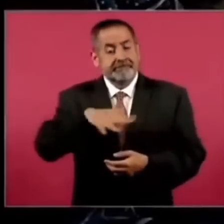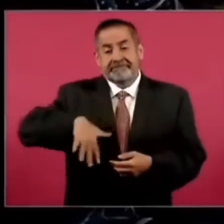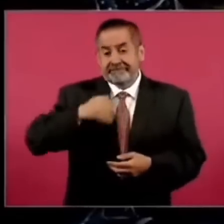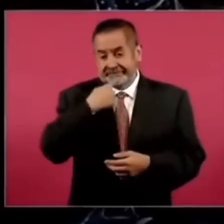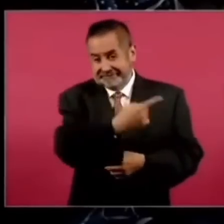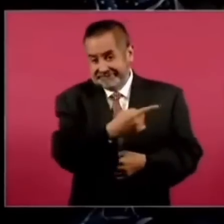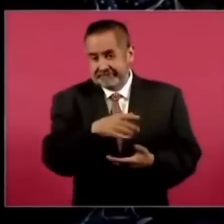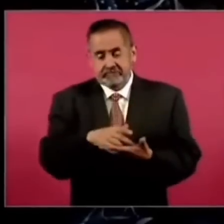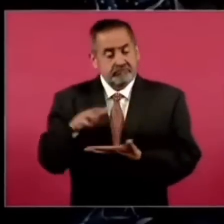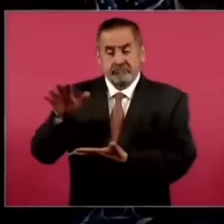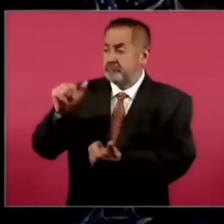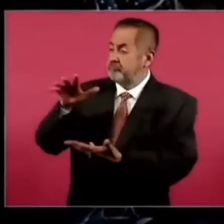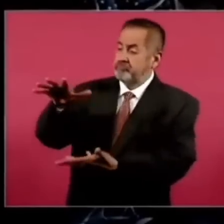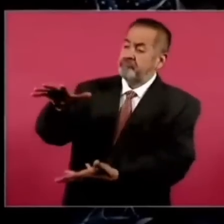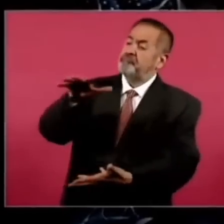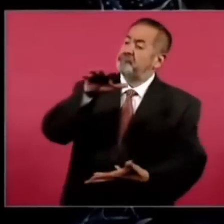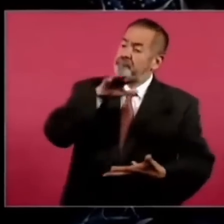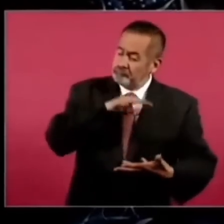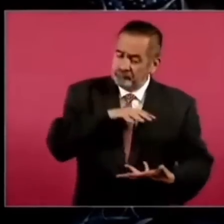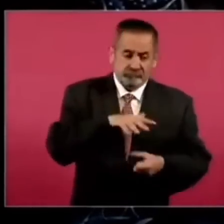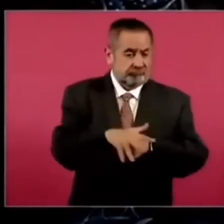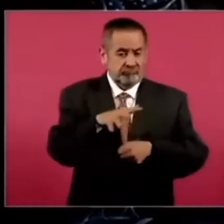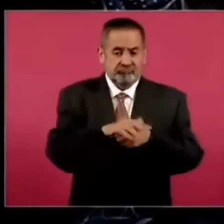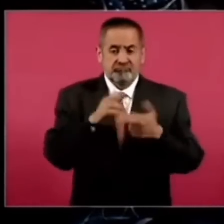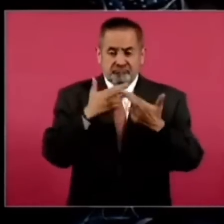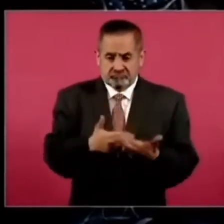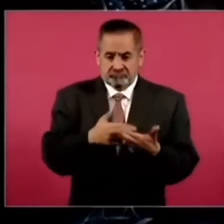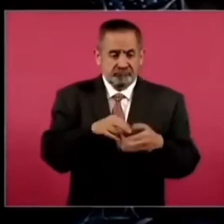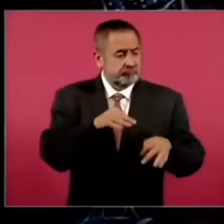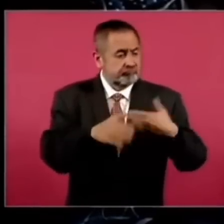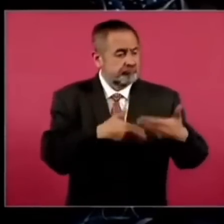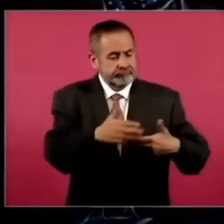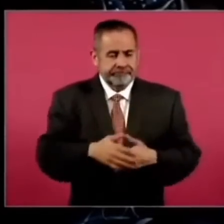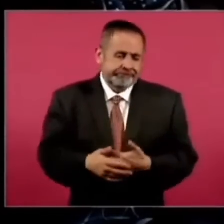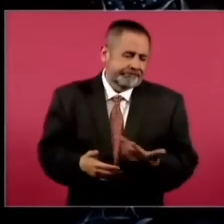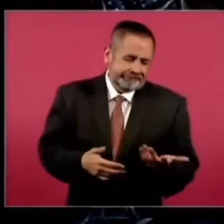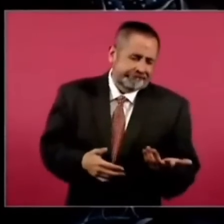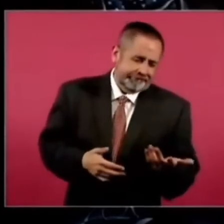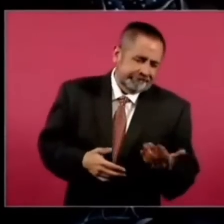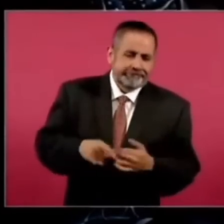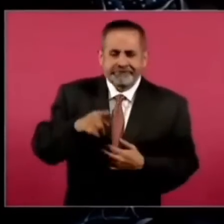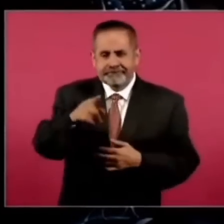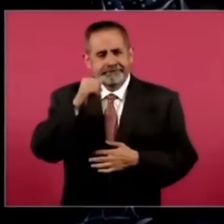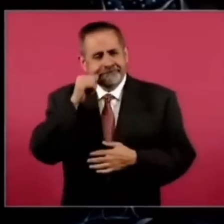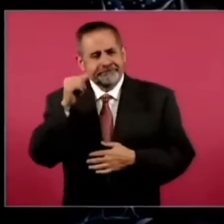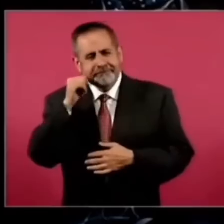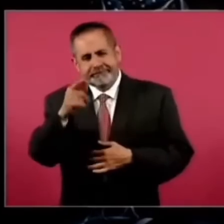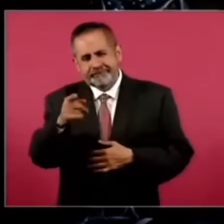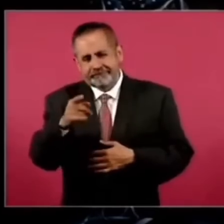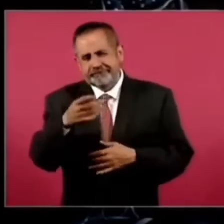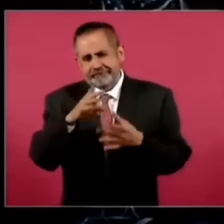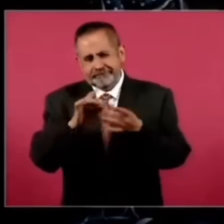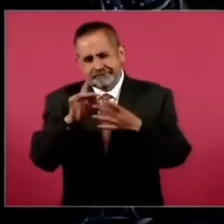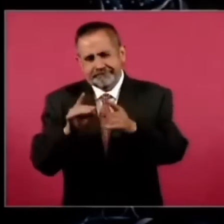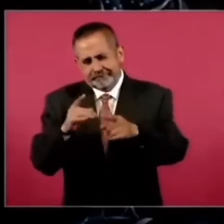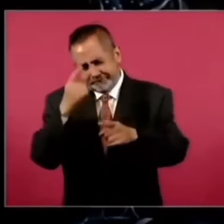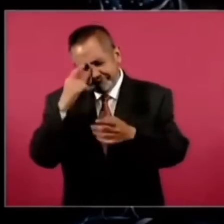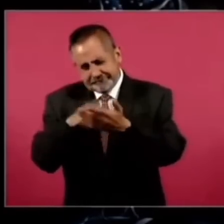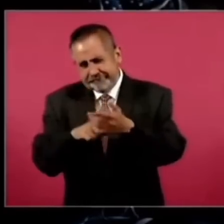para que se pueda efectuar correctamente sus labores. Usted hablaba, y le pido si me equivoco que me